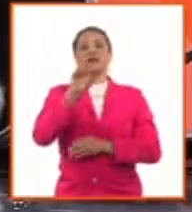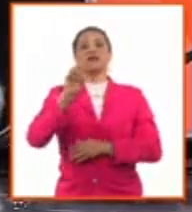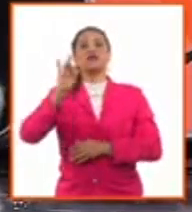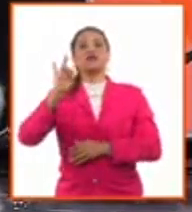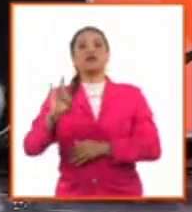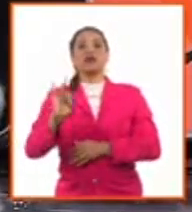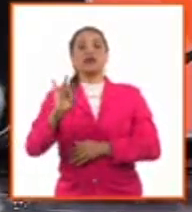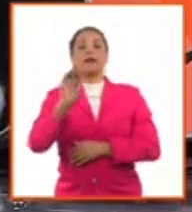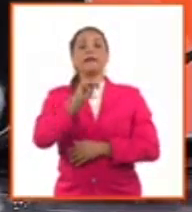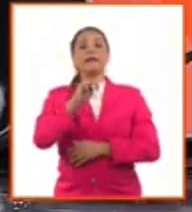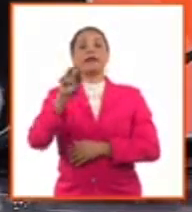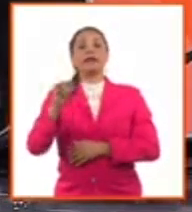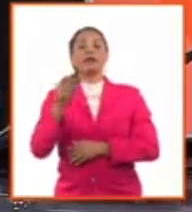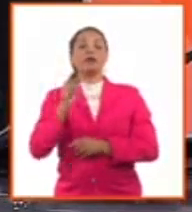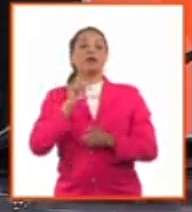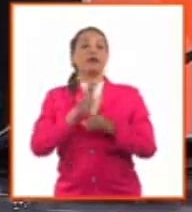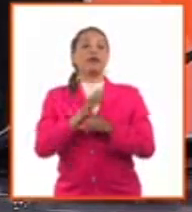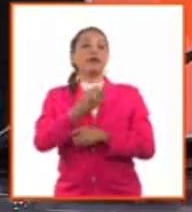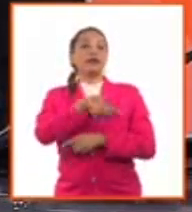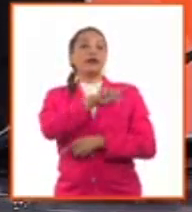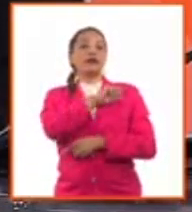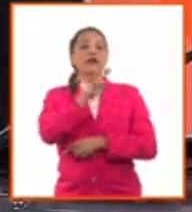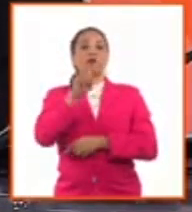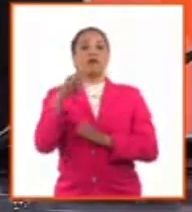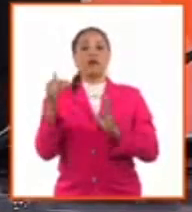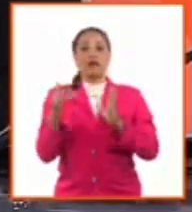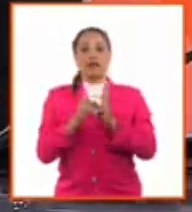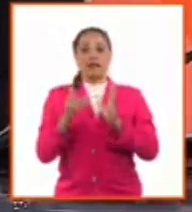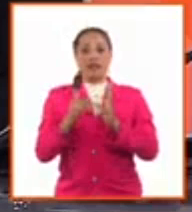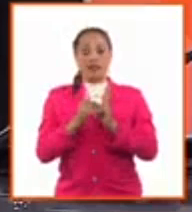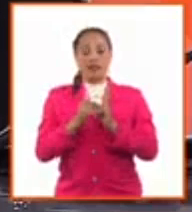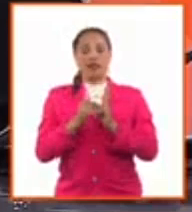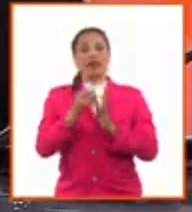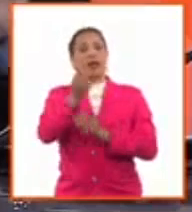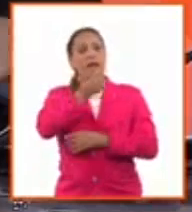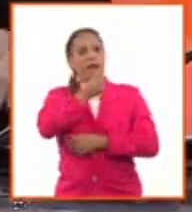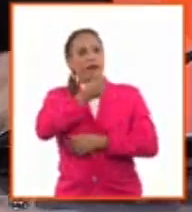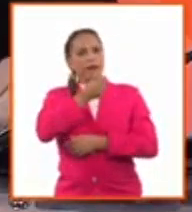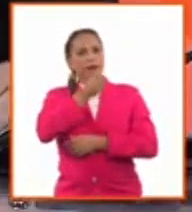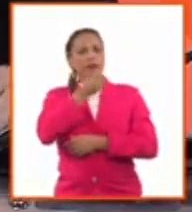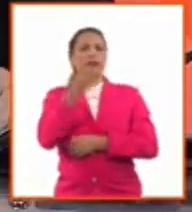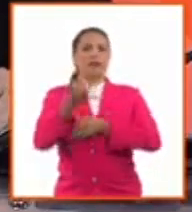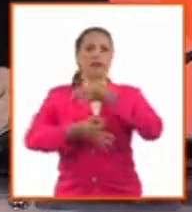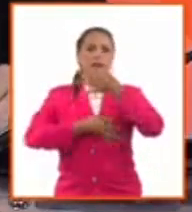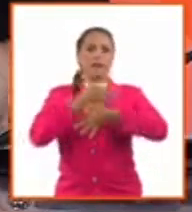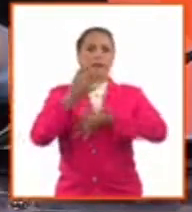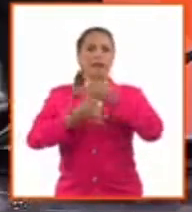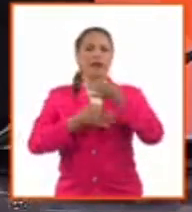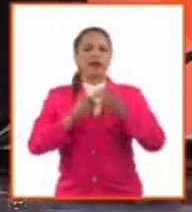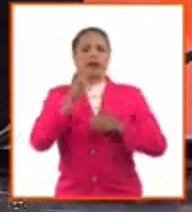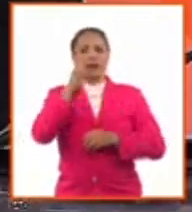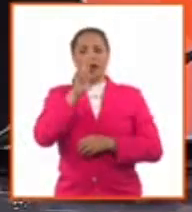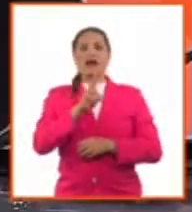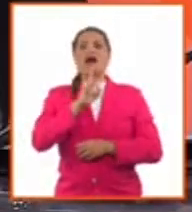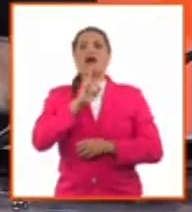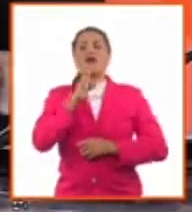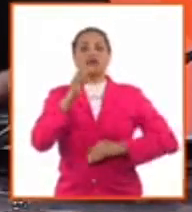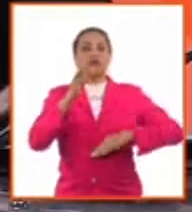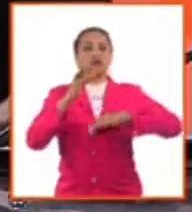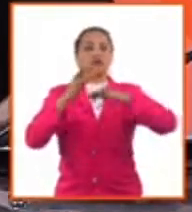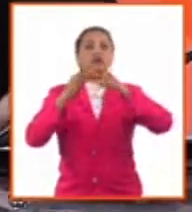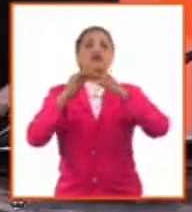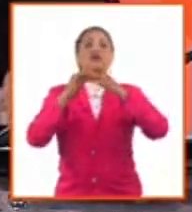107 milímetros desde ayer a las 2 de la tarde. Isabel Rubio frecuentemente se ha inundado esa zona por ahí y hay